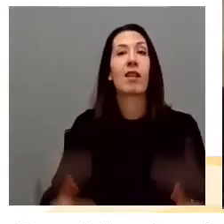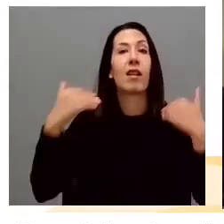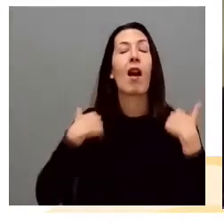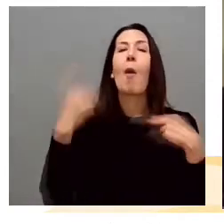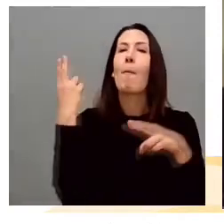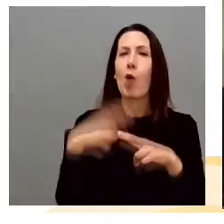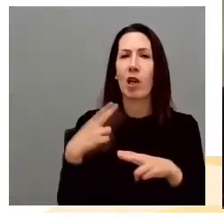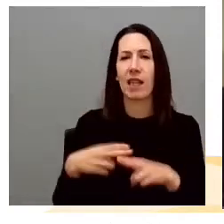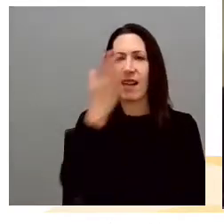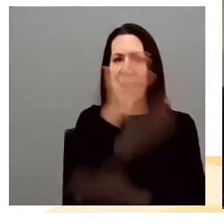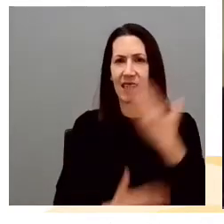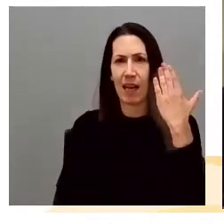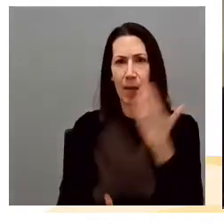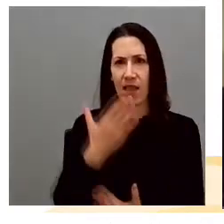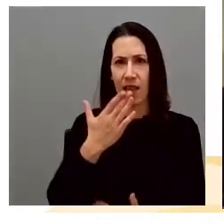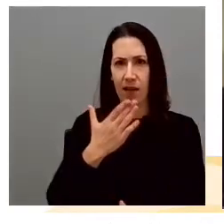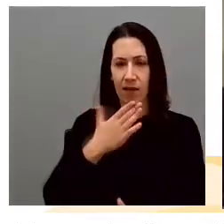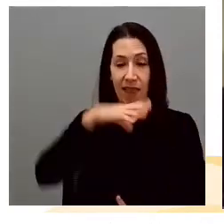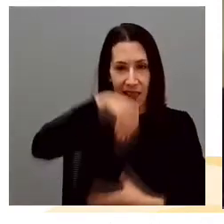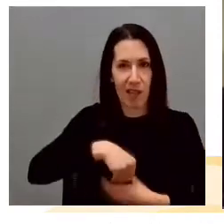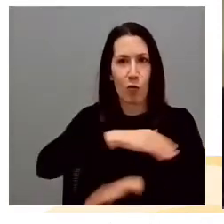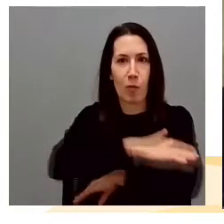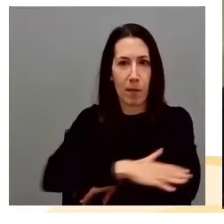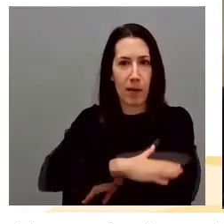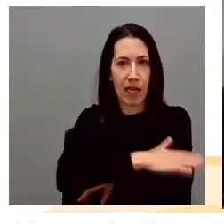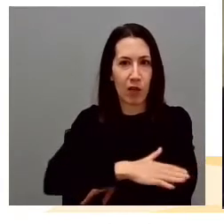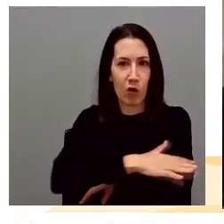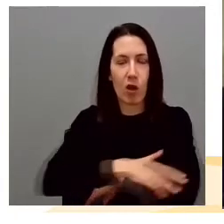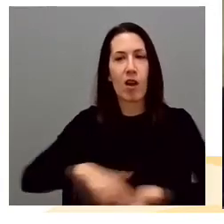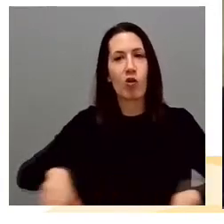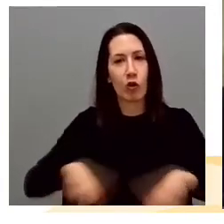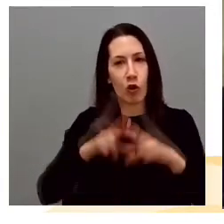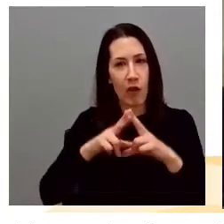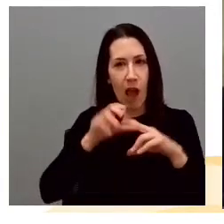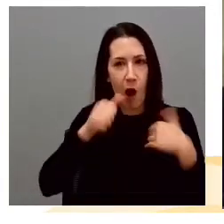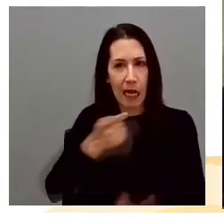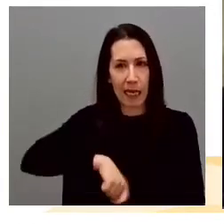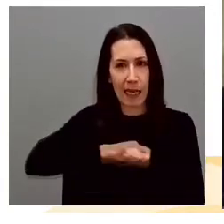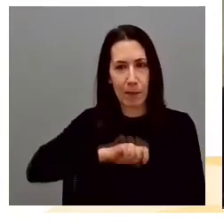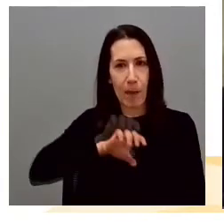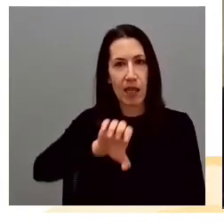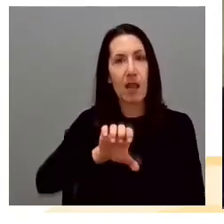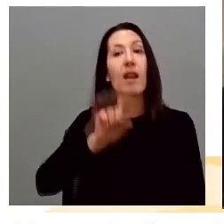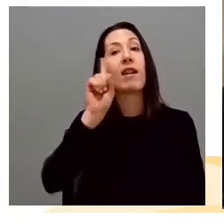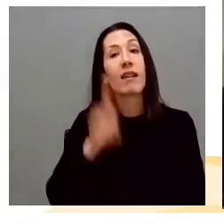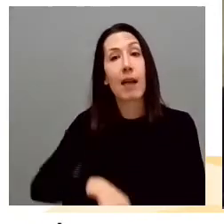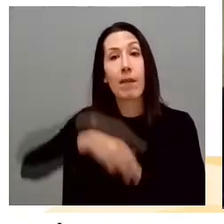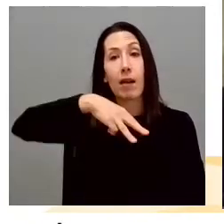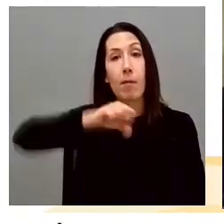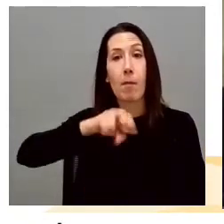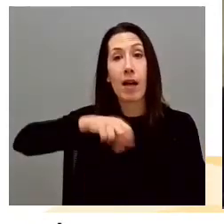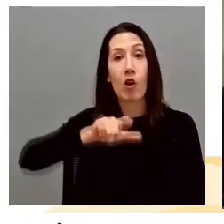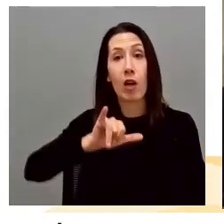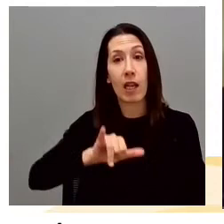la discapacidad del Ministerio de lo Social en nuestro país. Y a ti, Manoli Muro, una vez